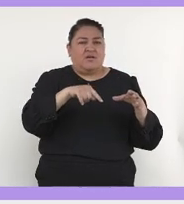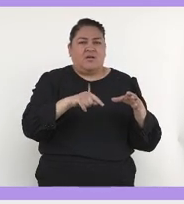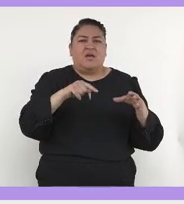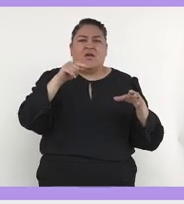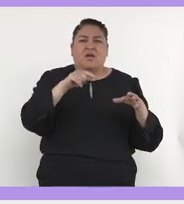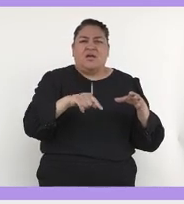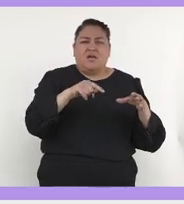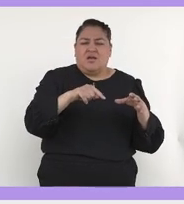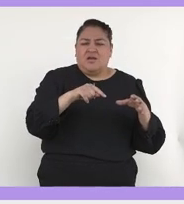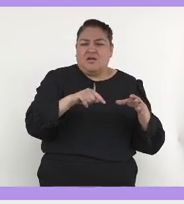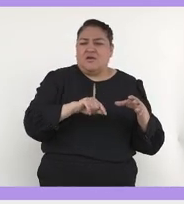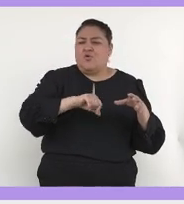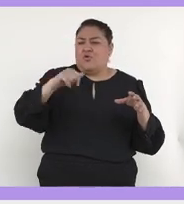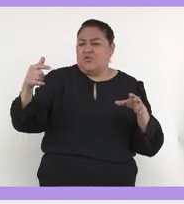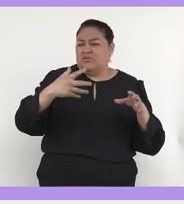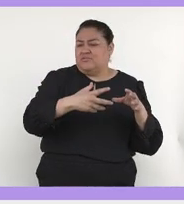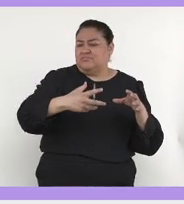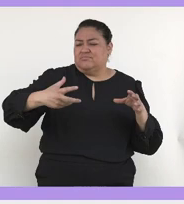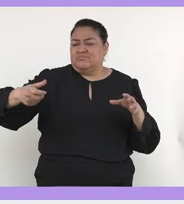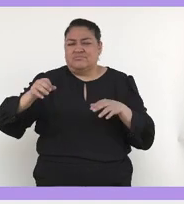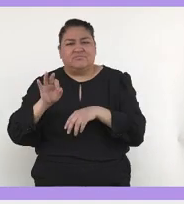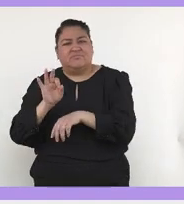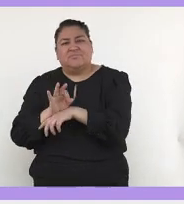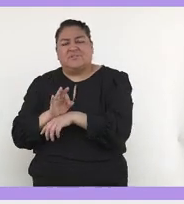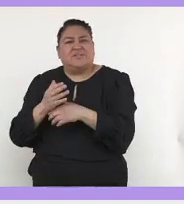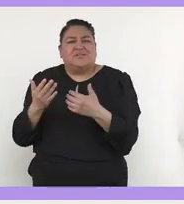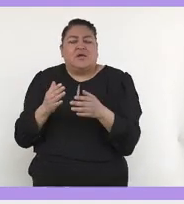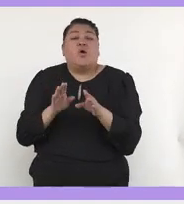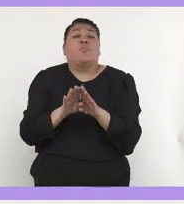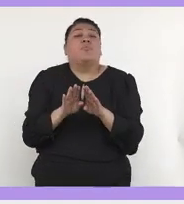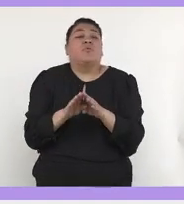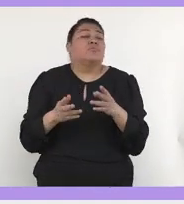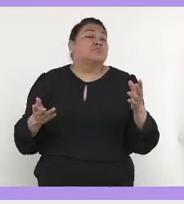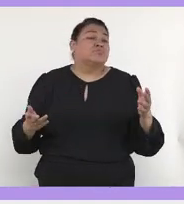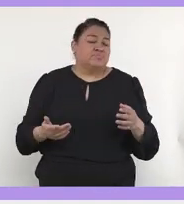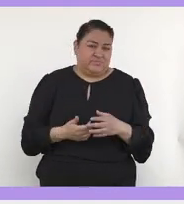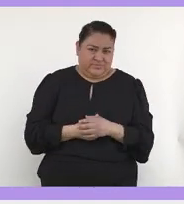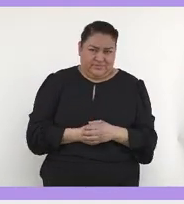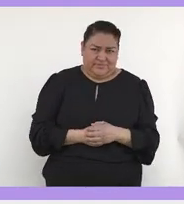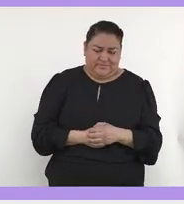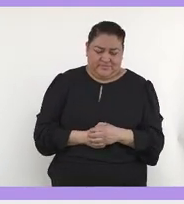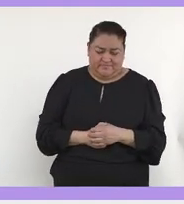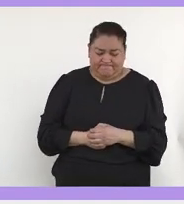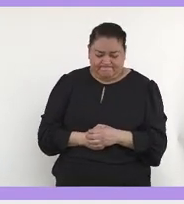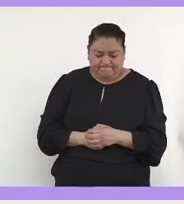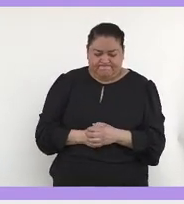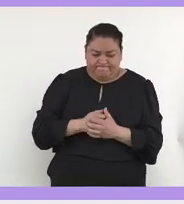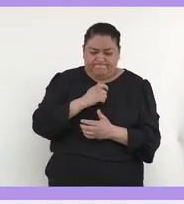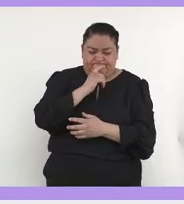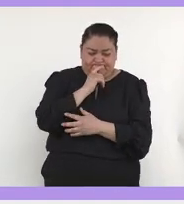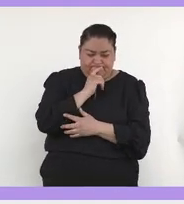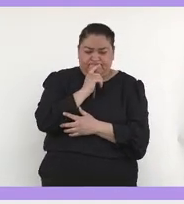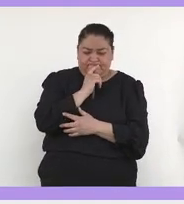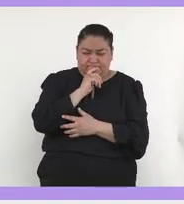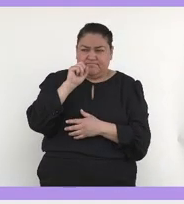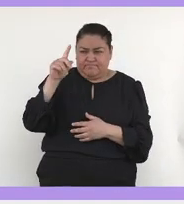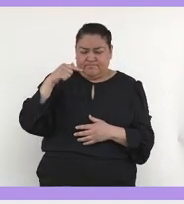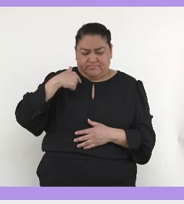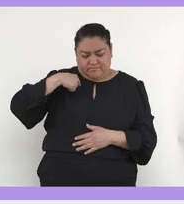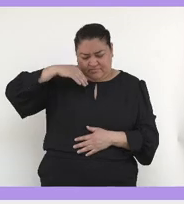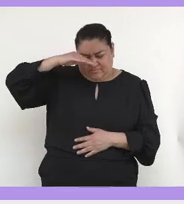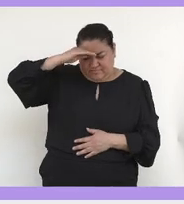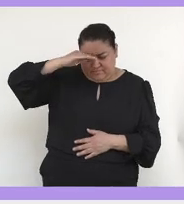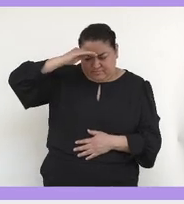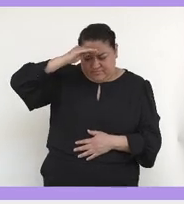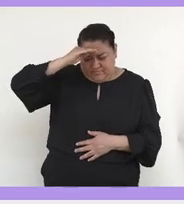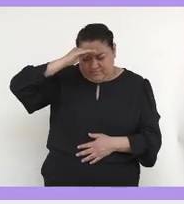música Ok cómo he abierto caminos para otras mujeres la verdad es que en